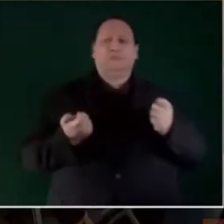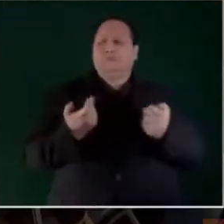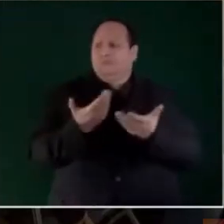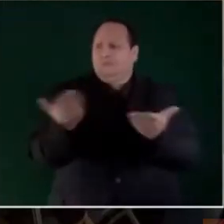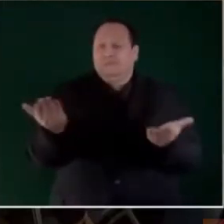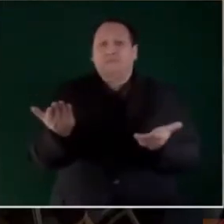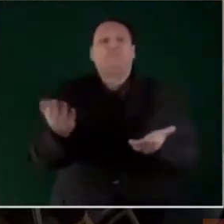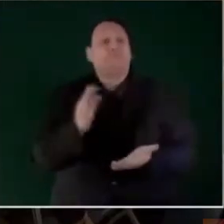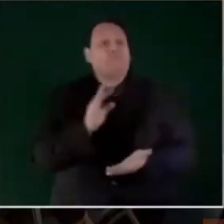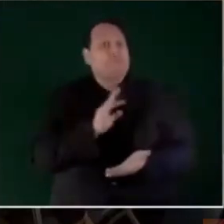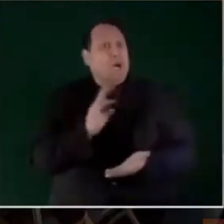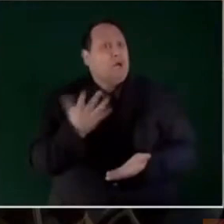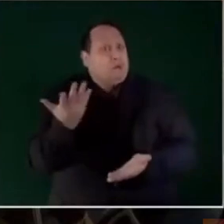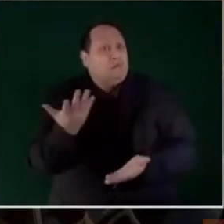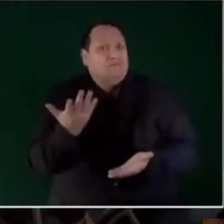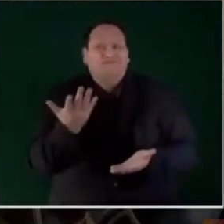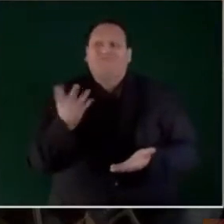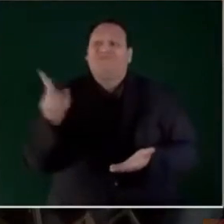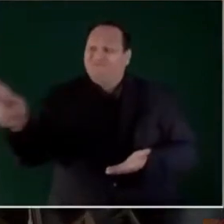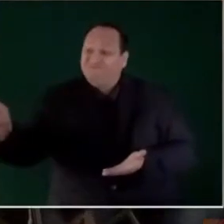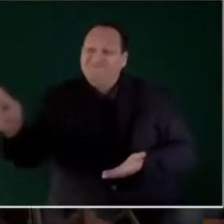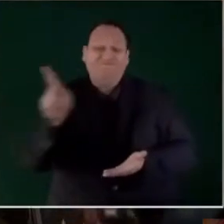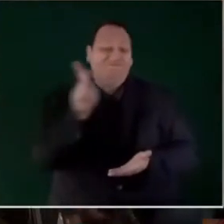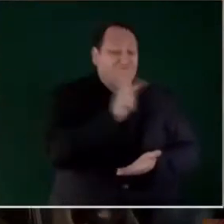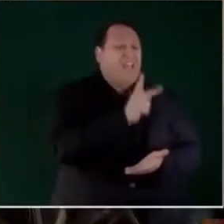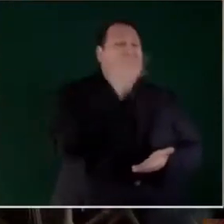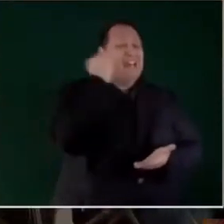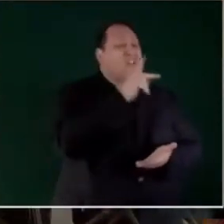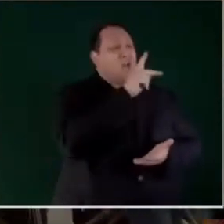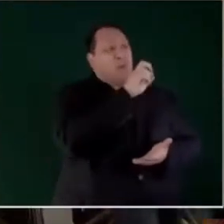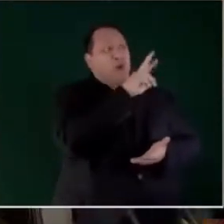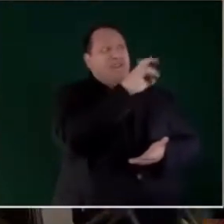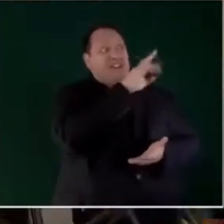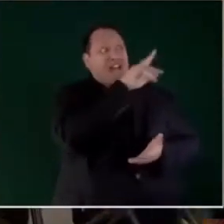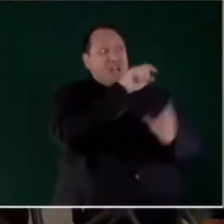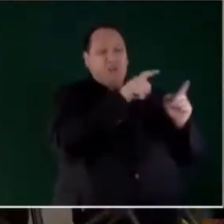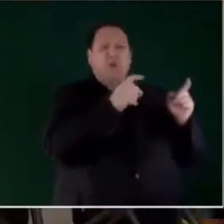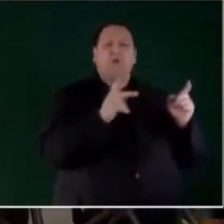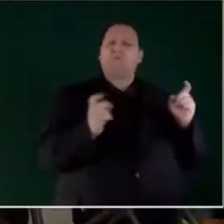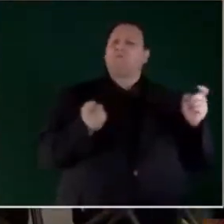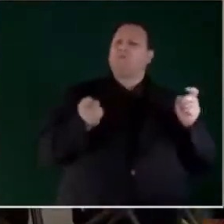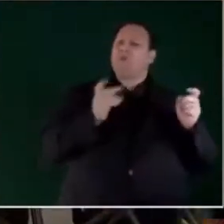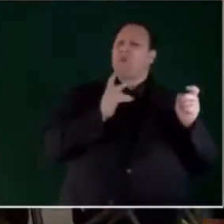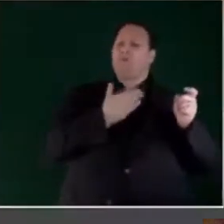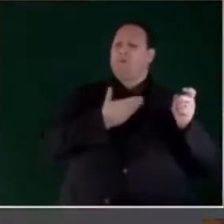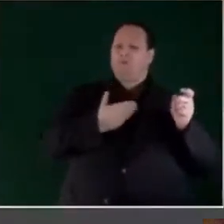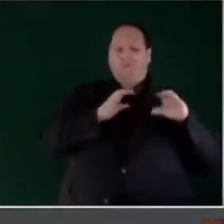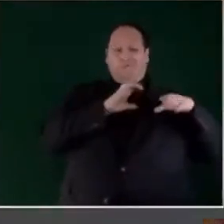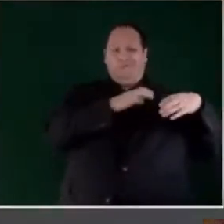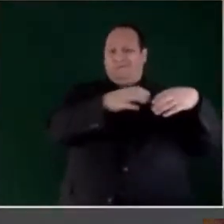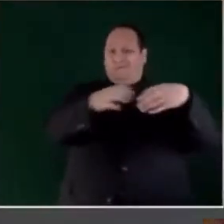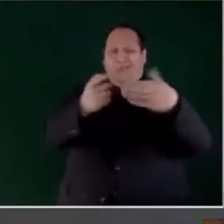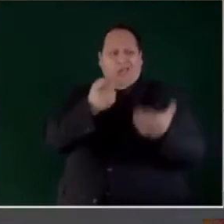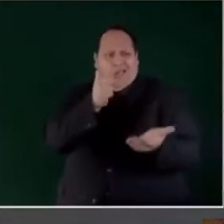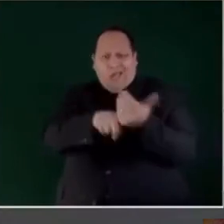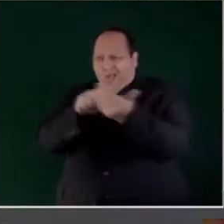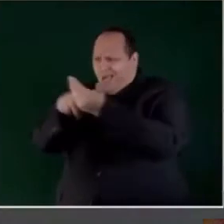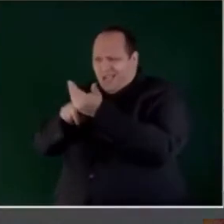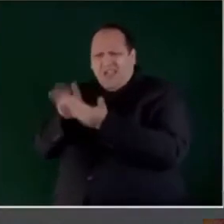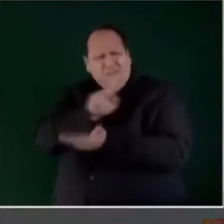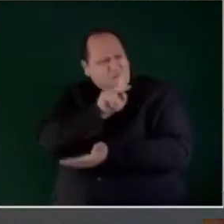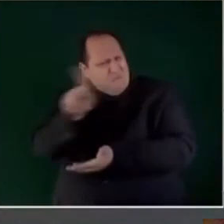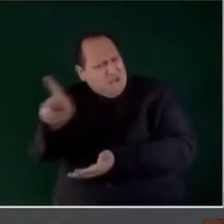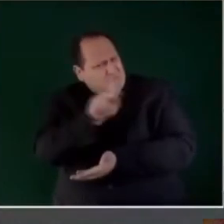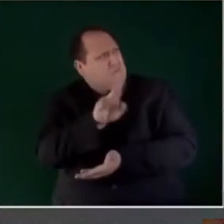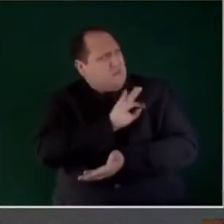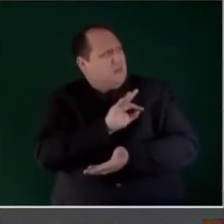literal podría ser un paralelo del porfiriato, pero en estos gremios sindicales. Entonces, presidente, mi pregunta